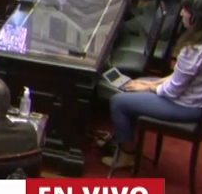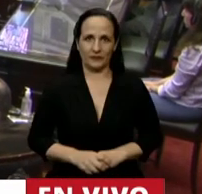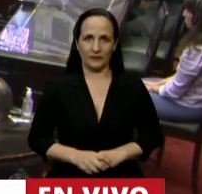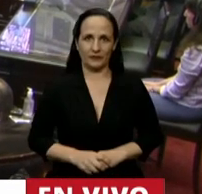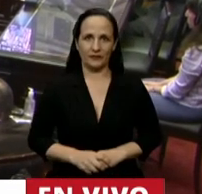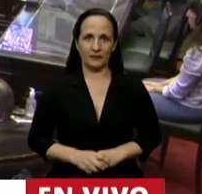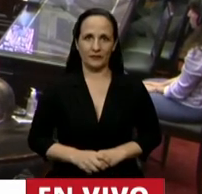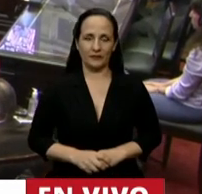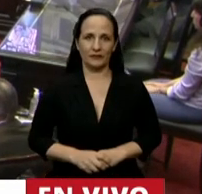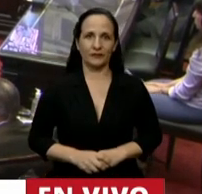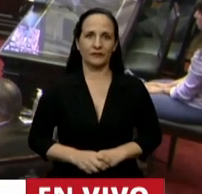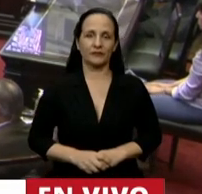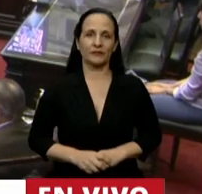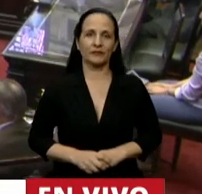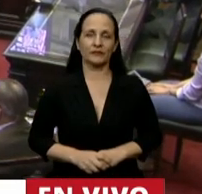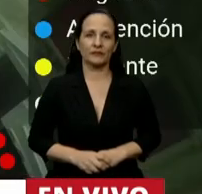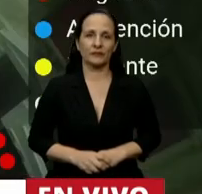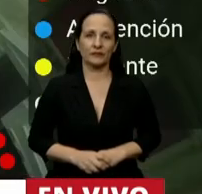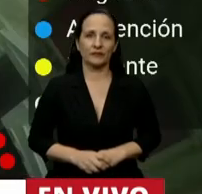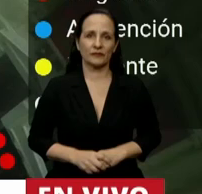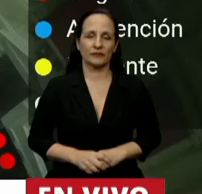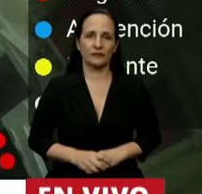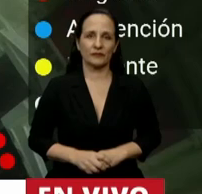Tiene que cantar la votación.